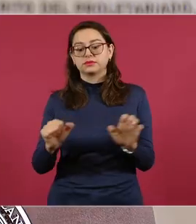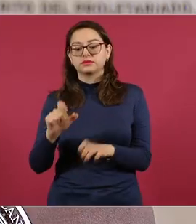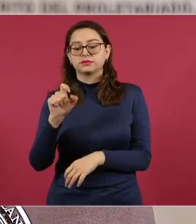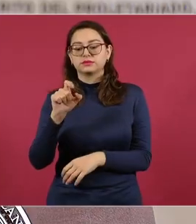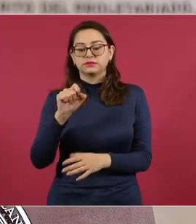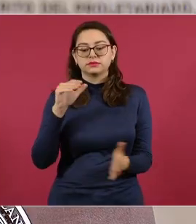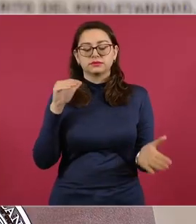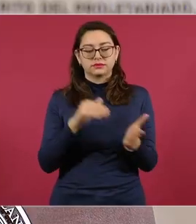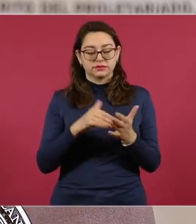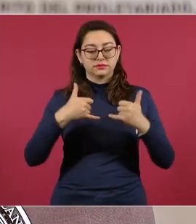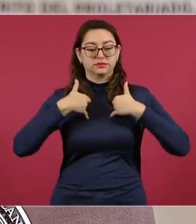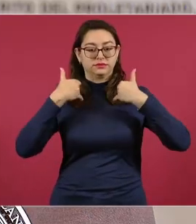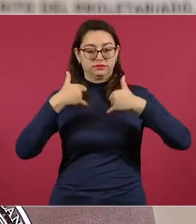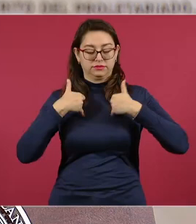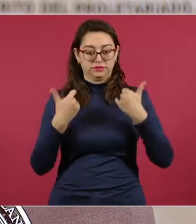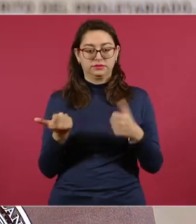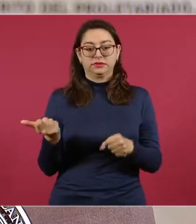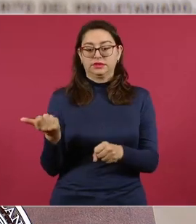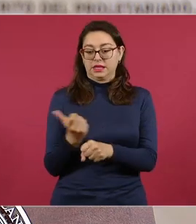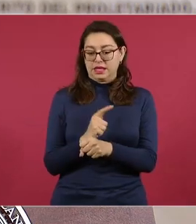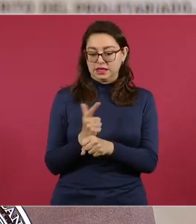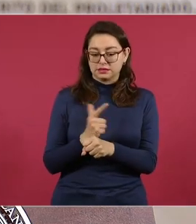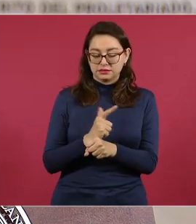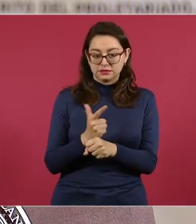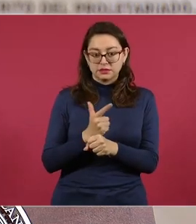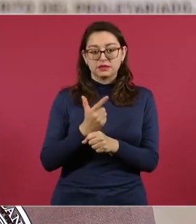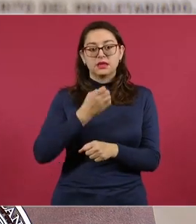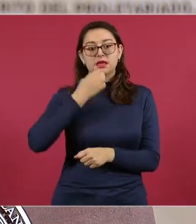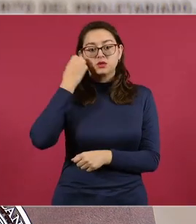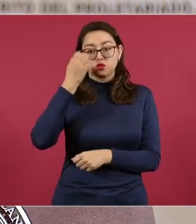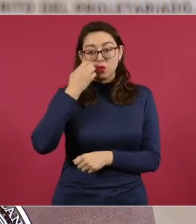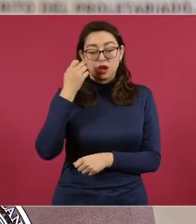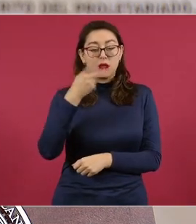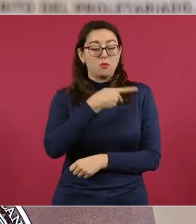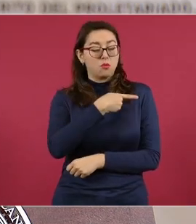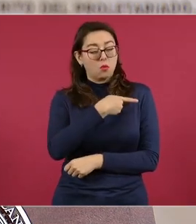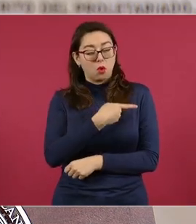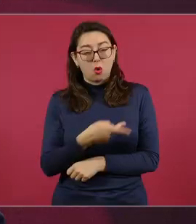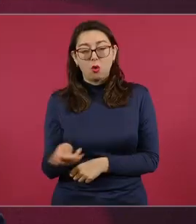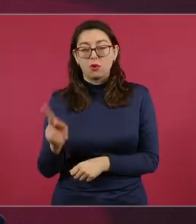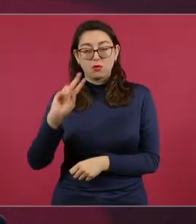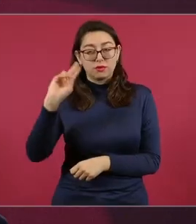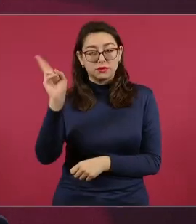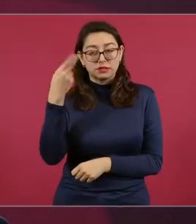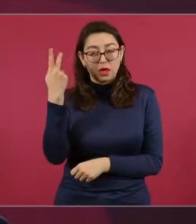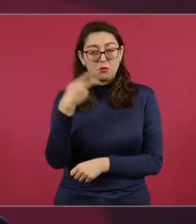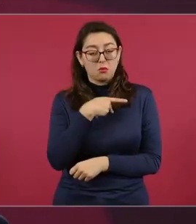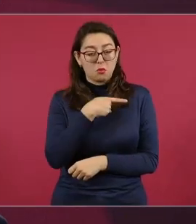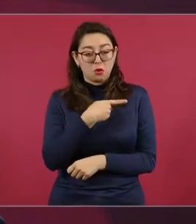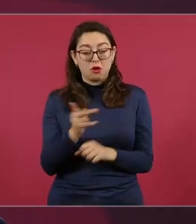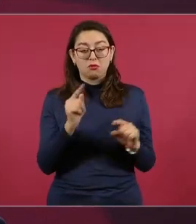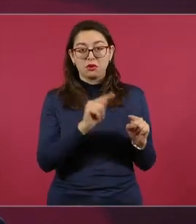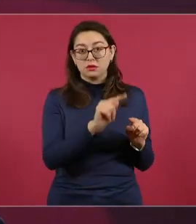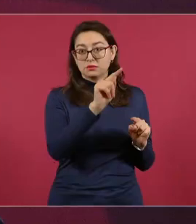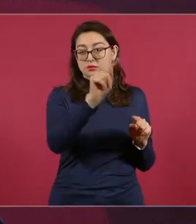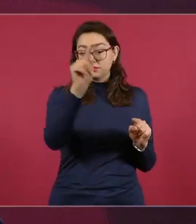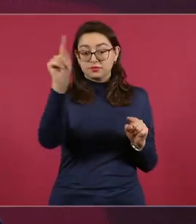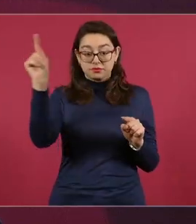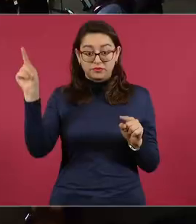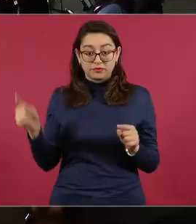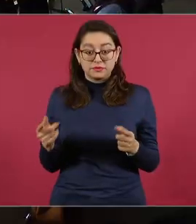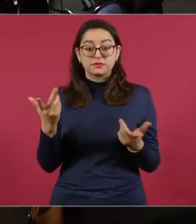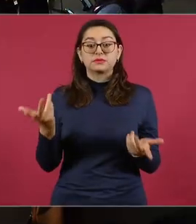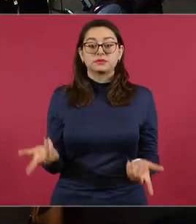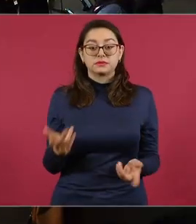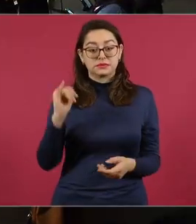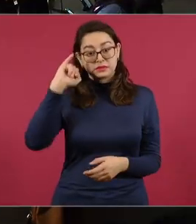que estudian la licenciatura en las escuelas más pobres del país, y para los jóvenes que vienen de las localidades